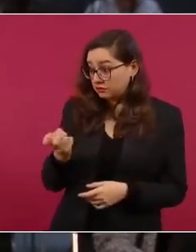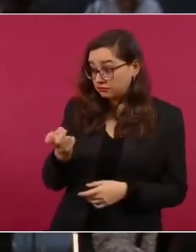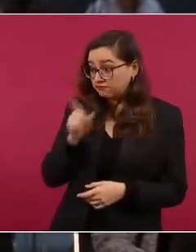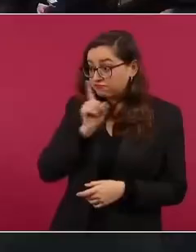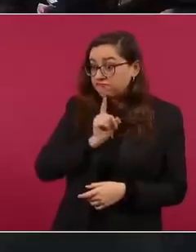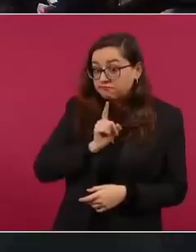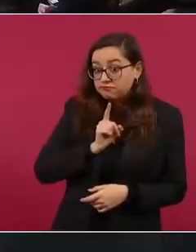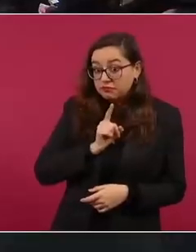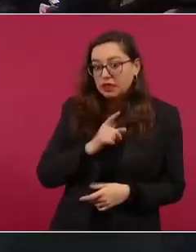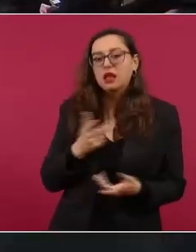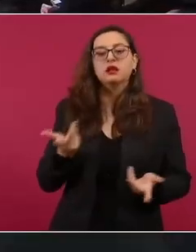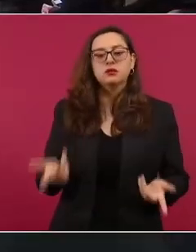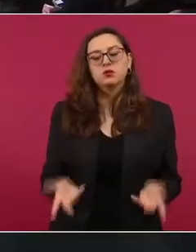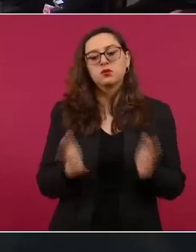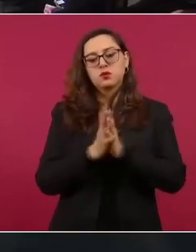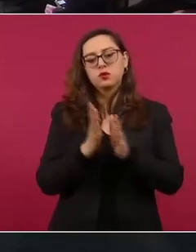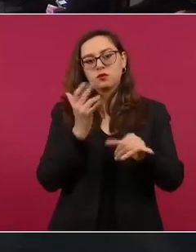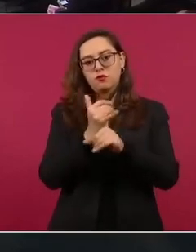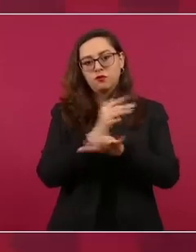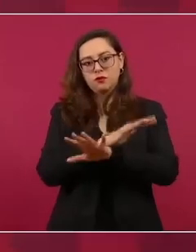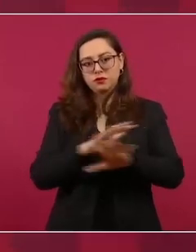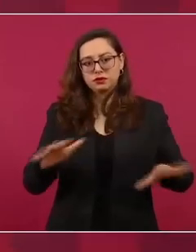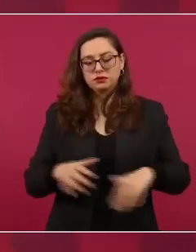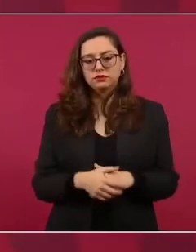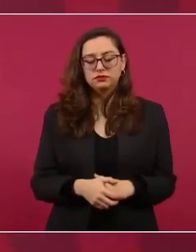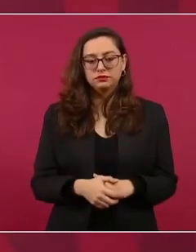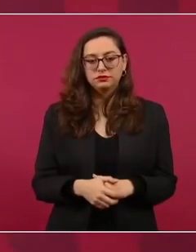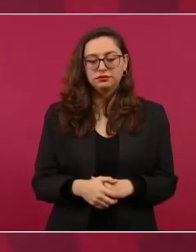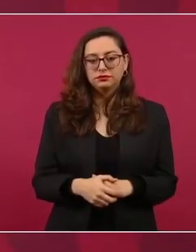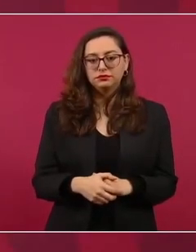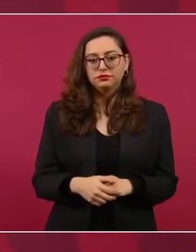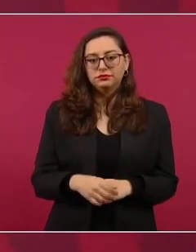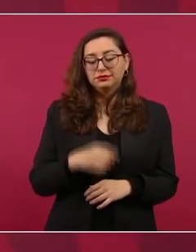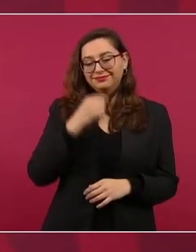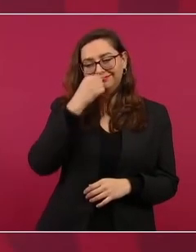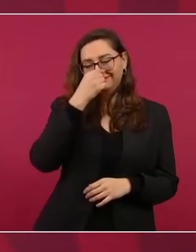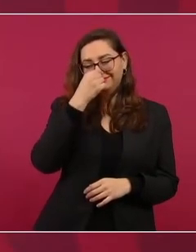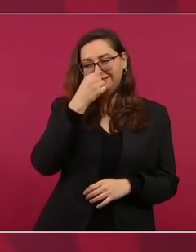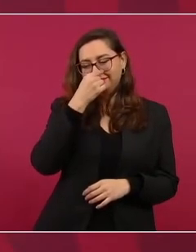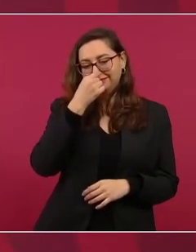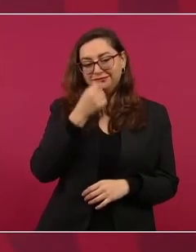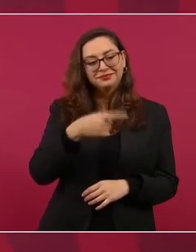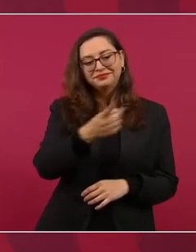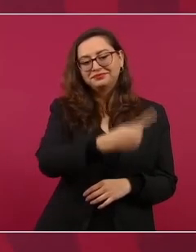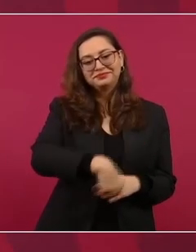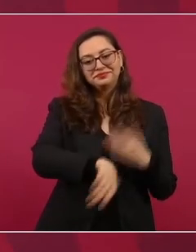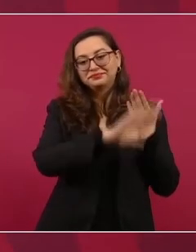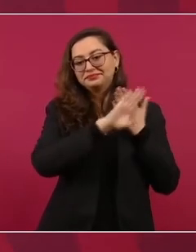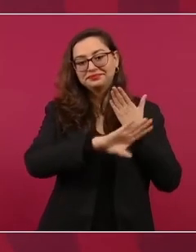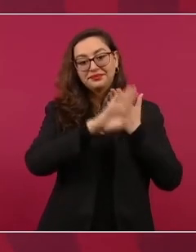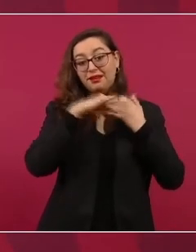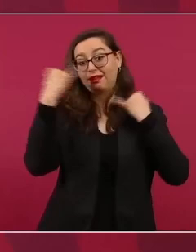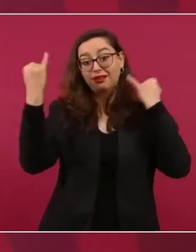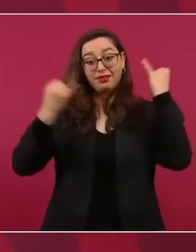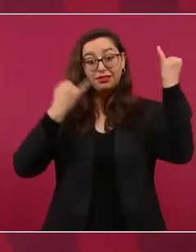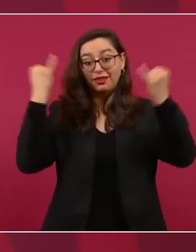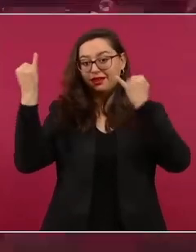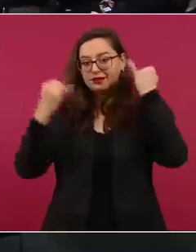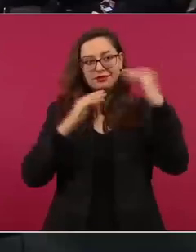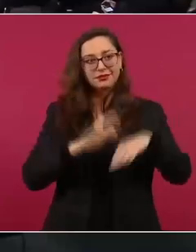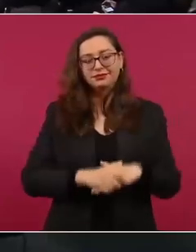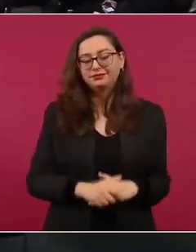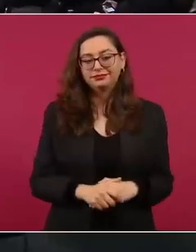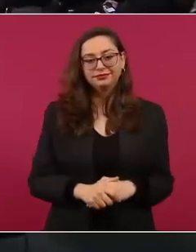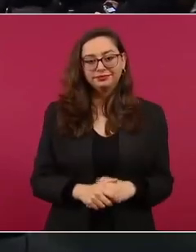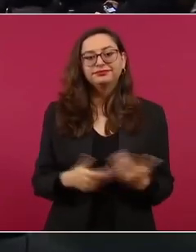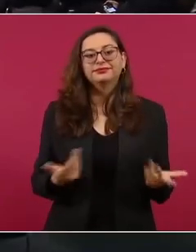que, no, lo que dice, que es muy importante. No, no, no, no, son los adversarios. Ah. Que tienen